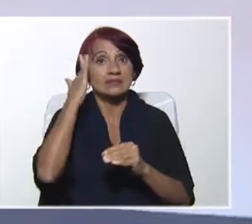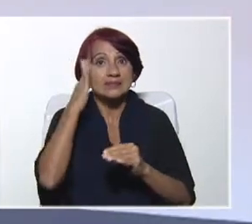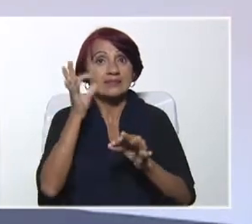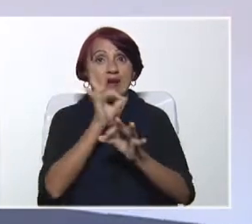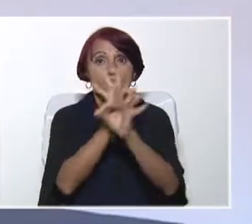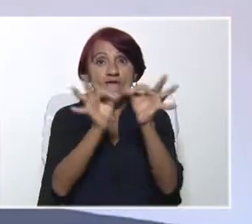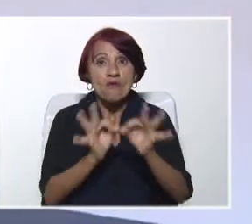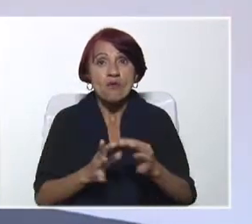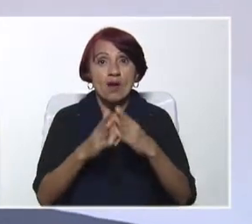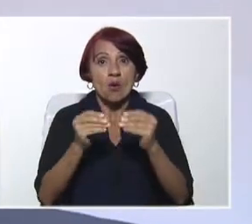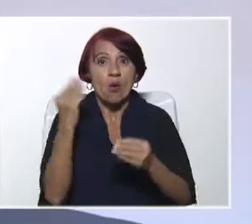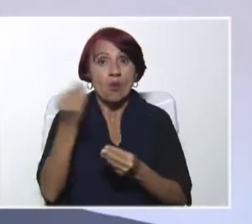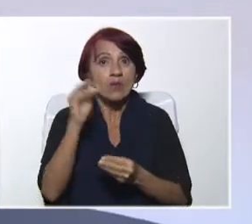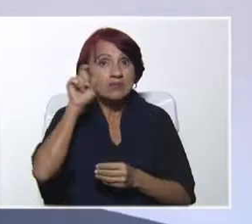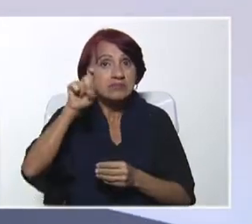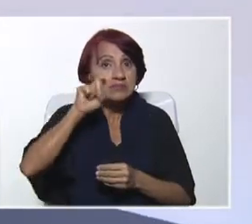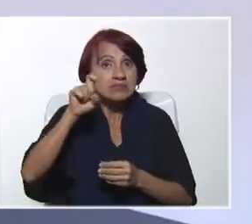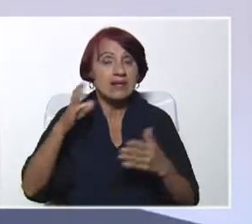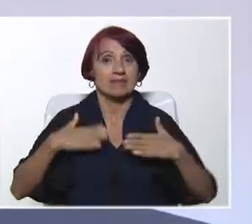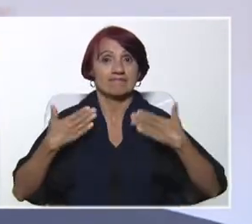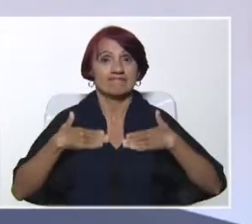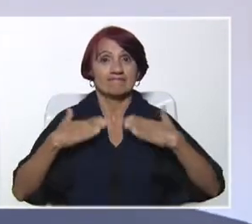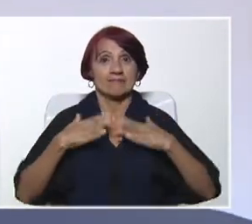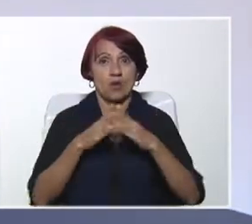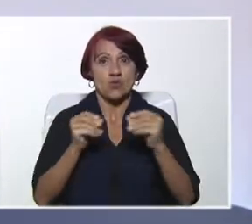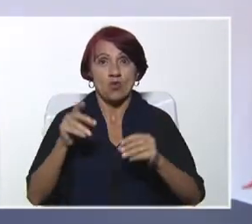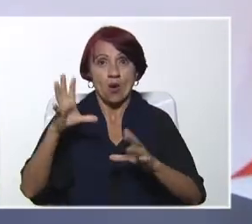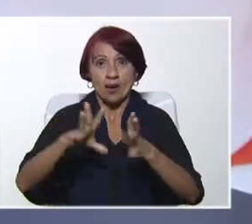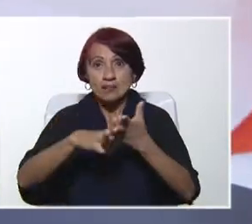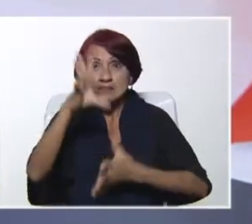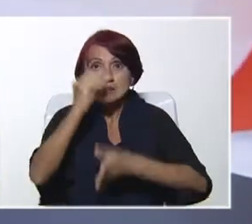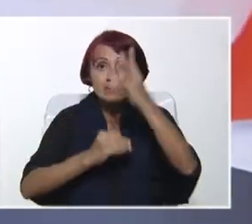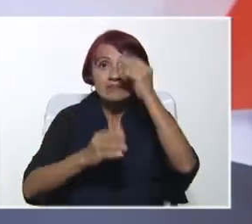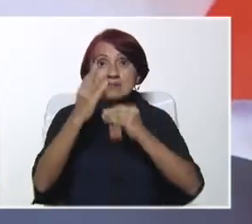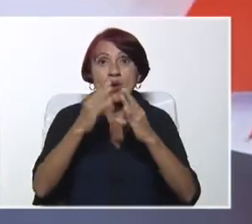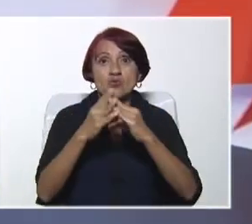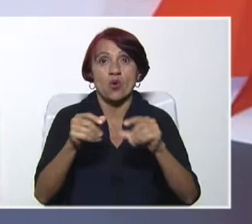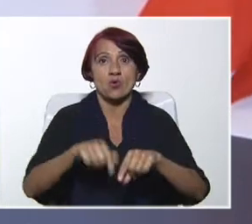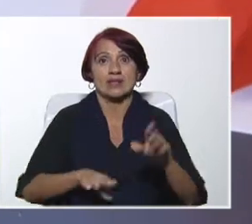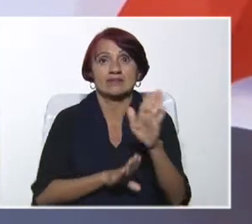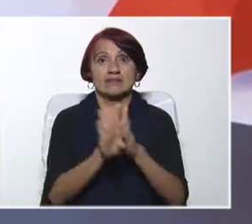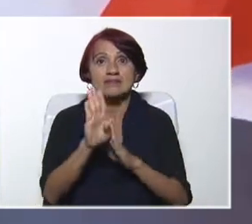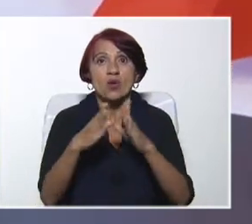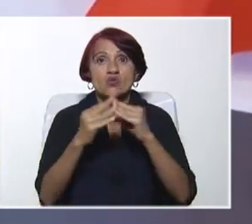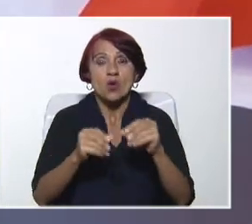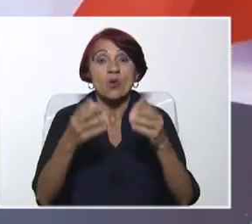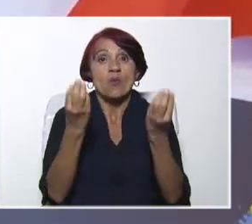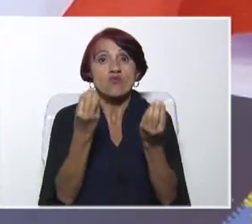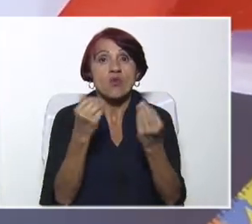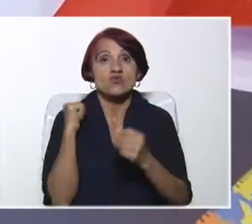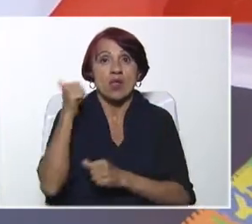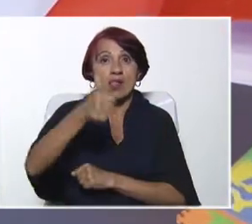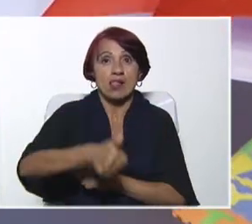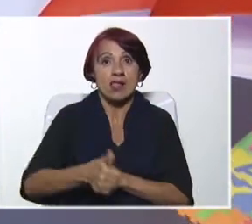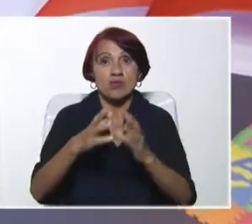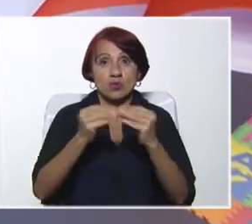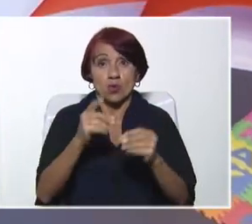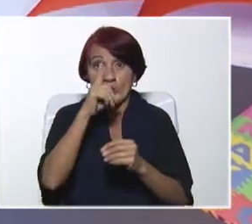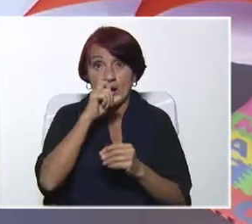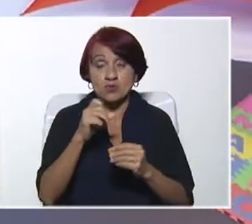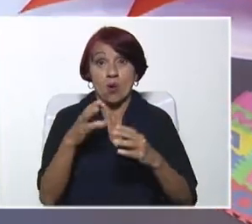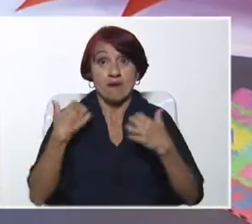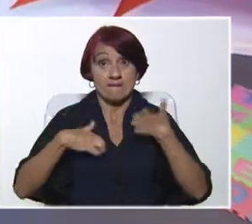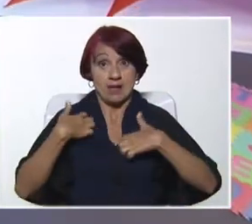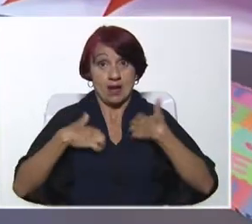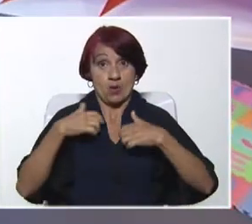medidas pertinentes para que disfrutemos todos los contenidos que hemos aguardado tanto tiempo. Entonces, como todos los